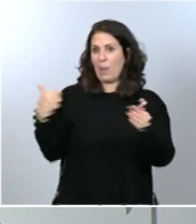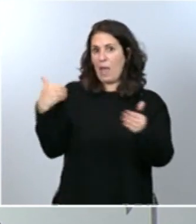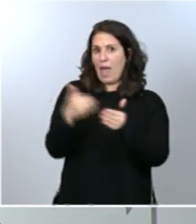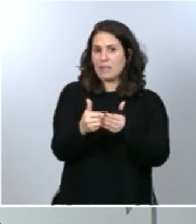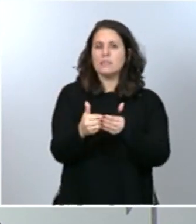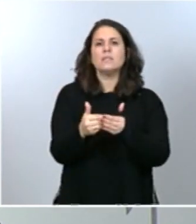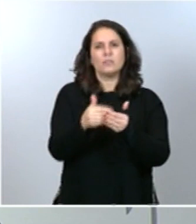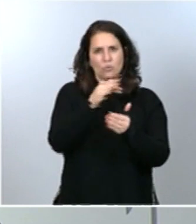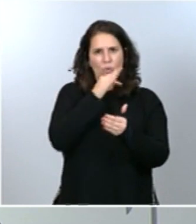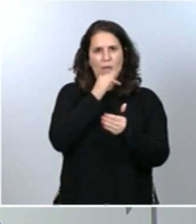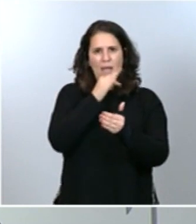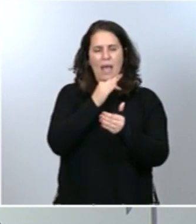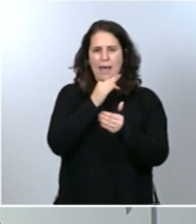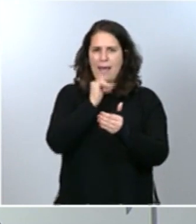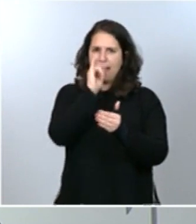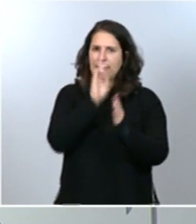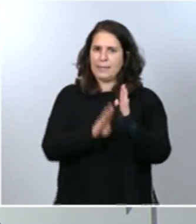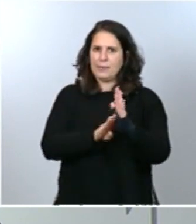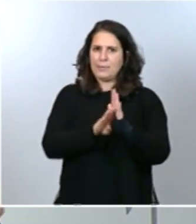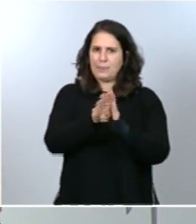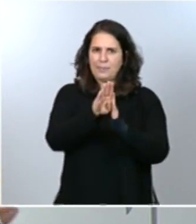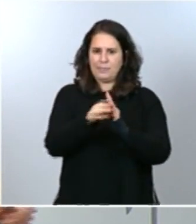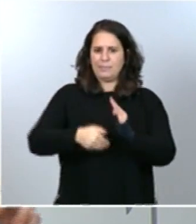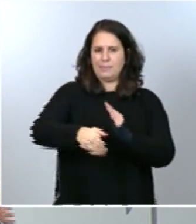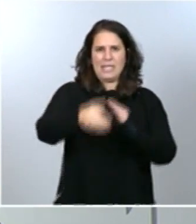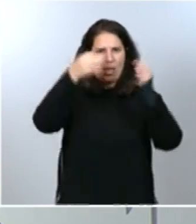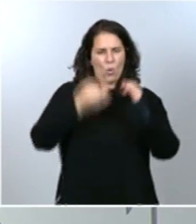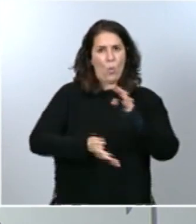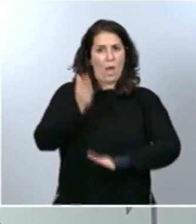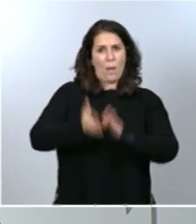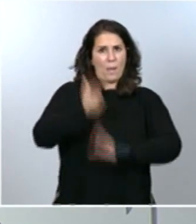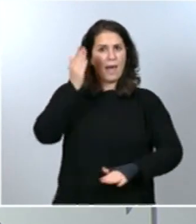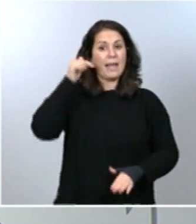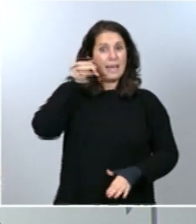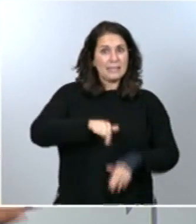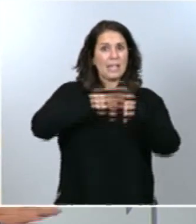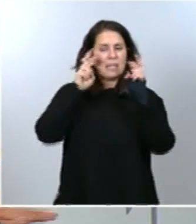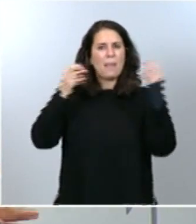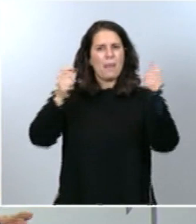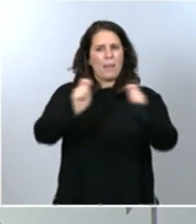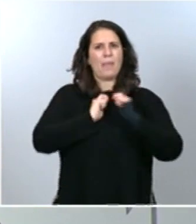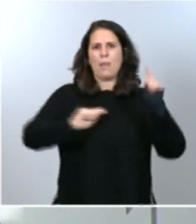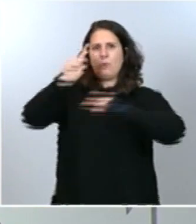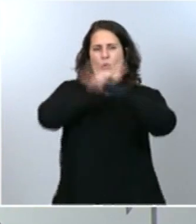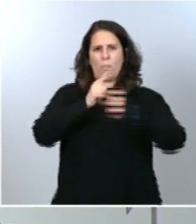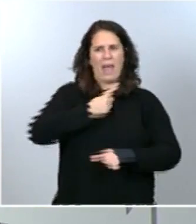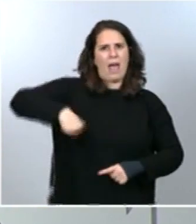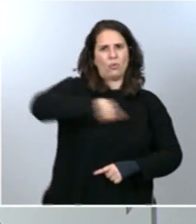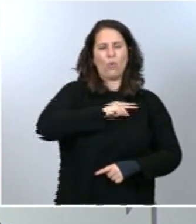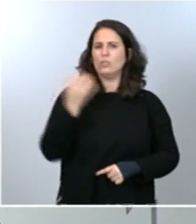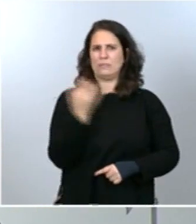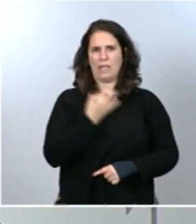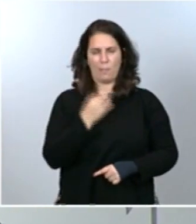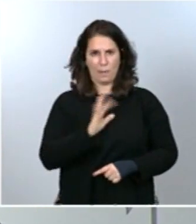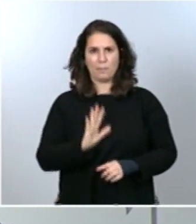de la curva en los próximos días y esto es un hecho que debe preocuparnos a todos especialmente en cuanto a